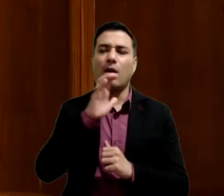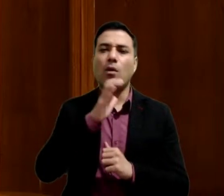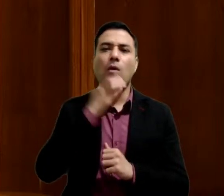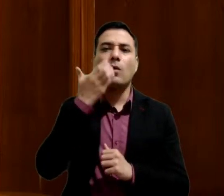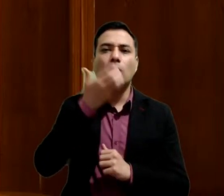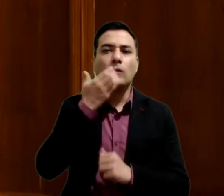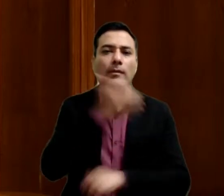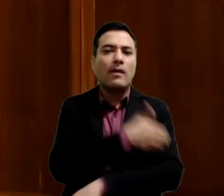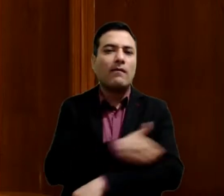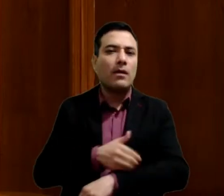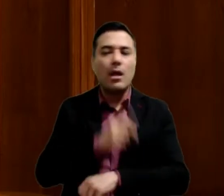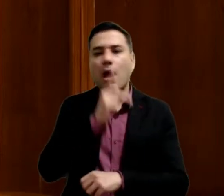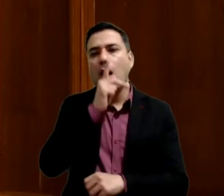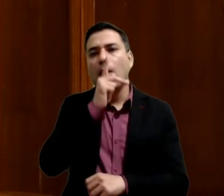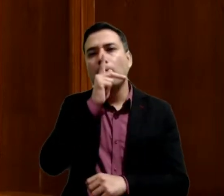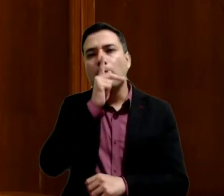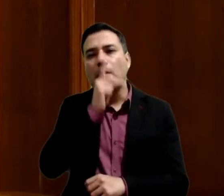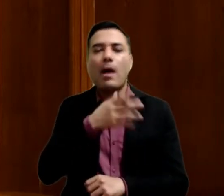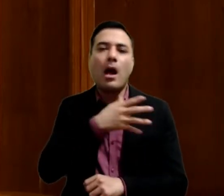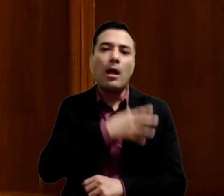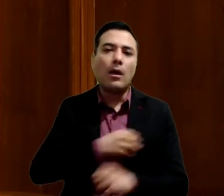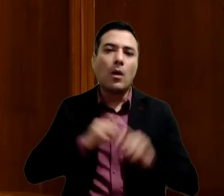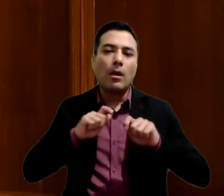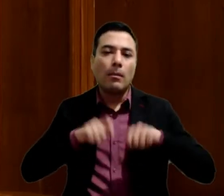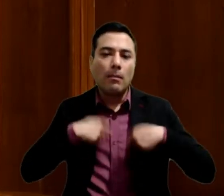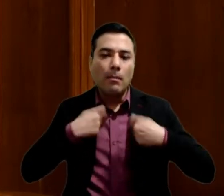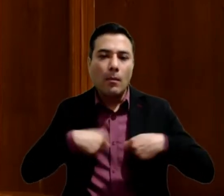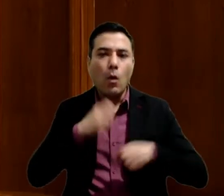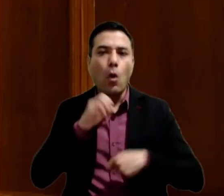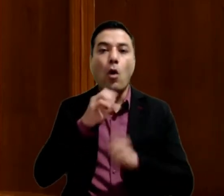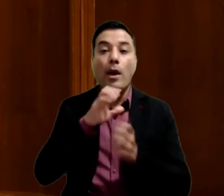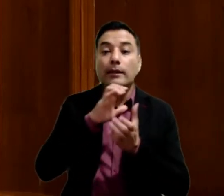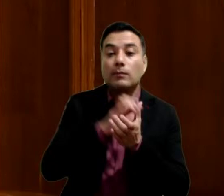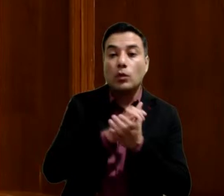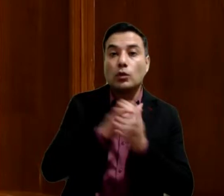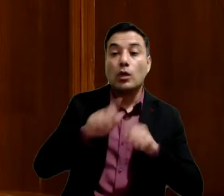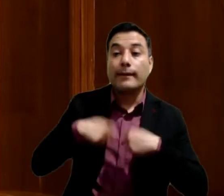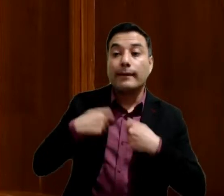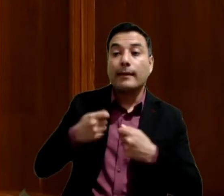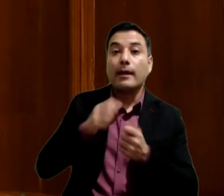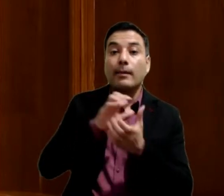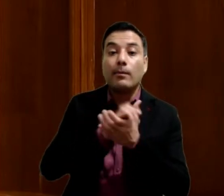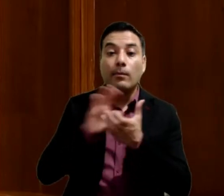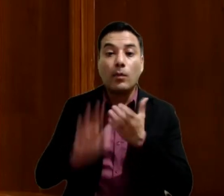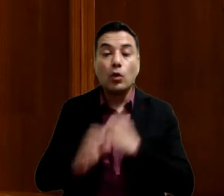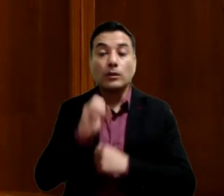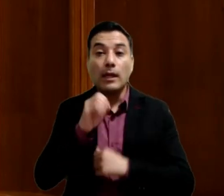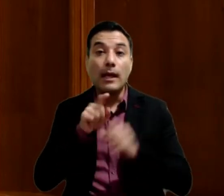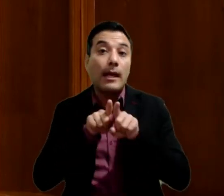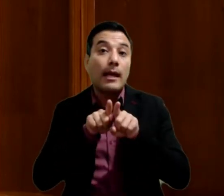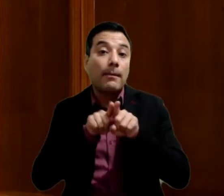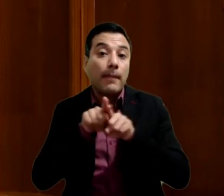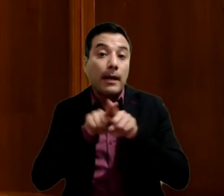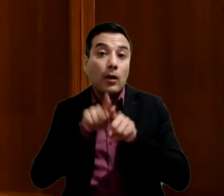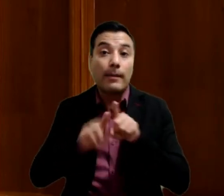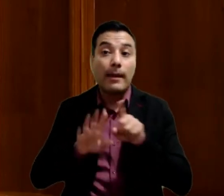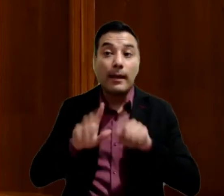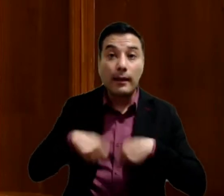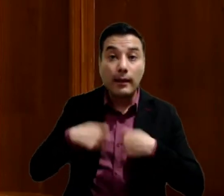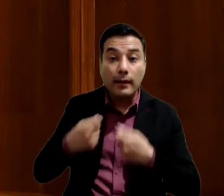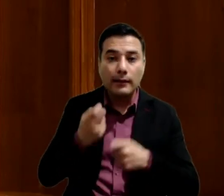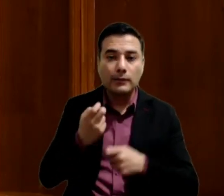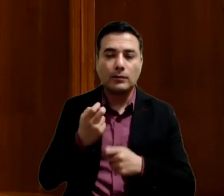de padres a hijos, de esposos a esposas, de hermanos a hermanas. En